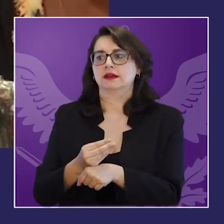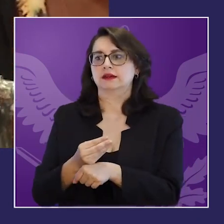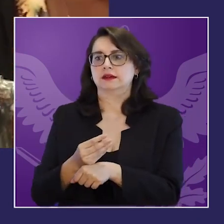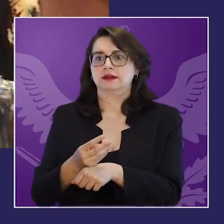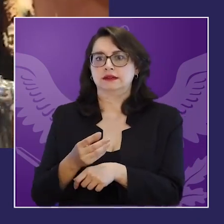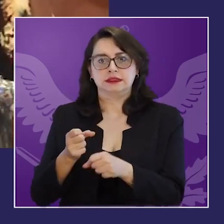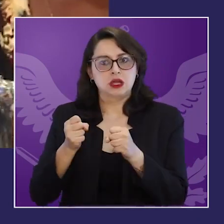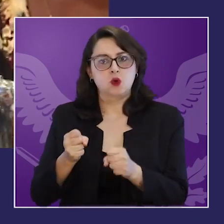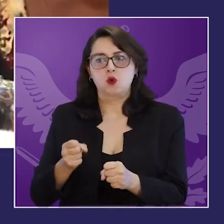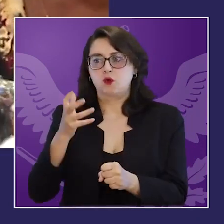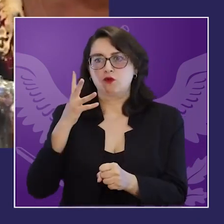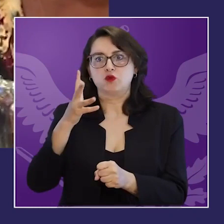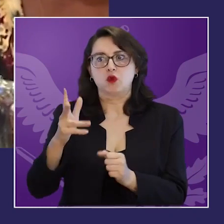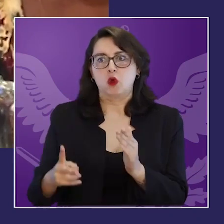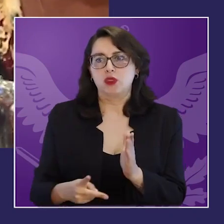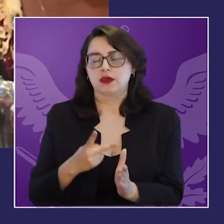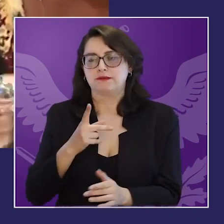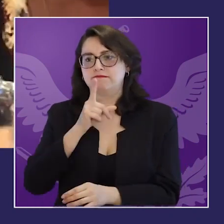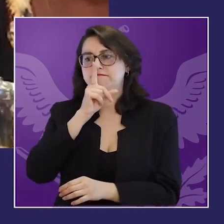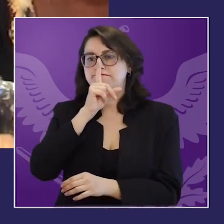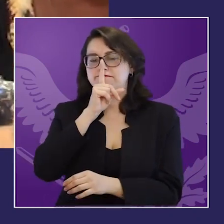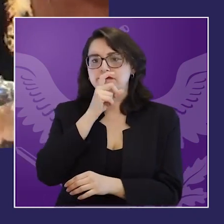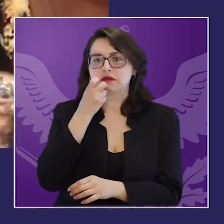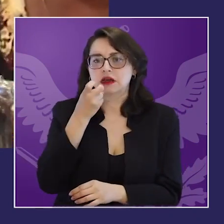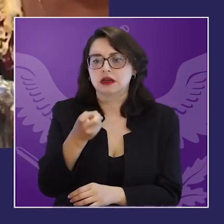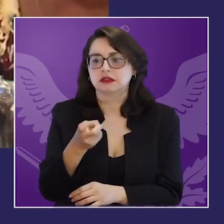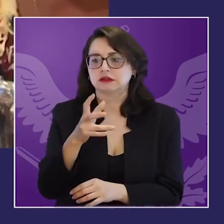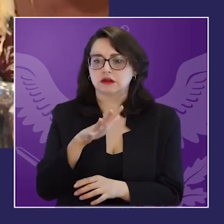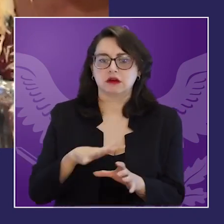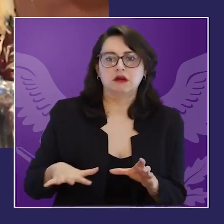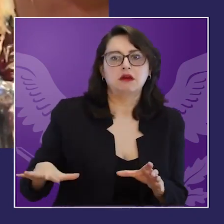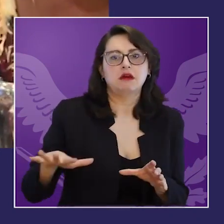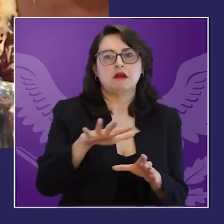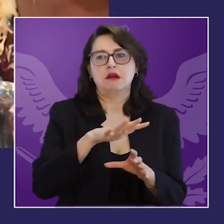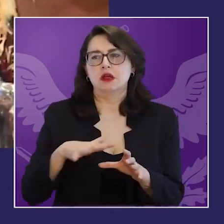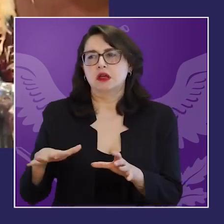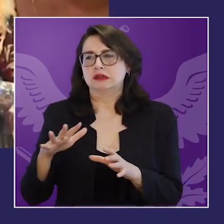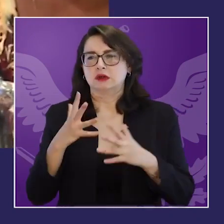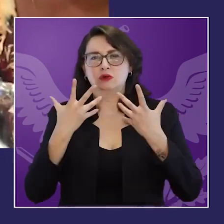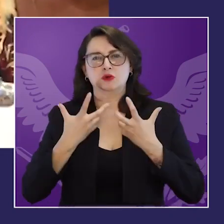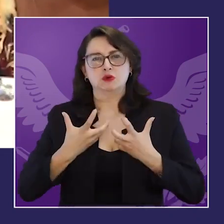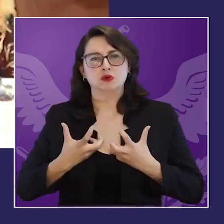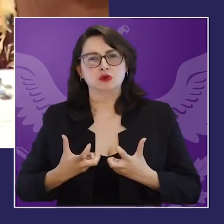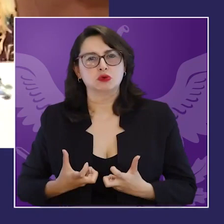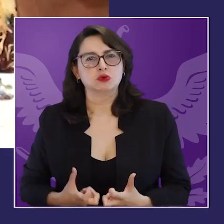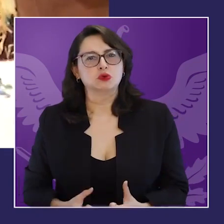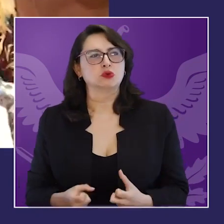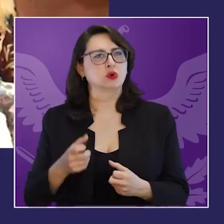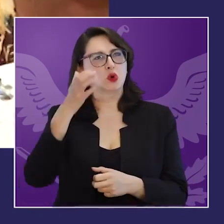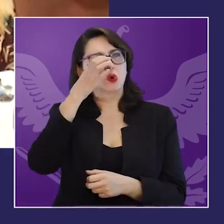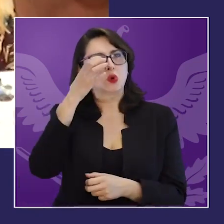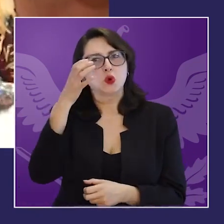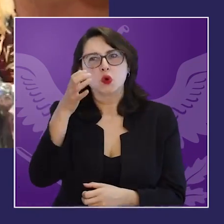cómo sanamos con esa reparación y con esas medidas de no repetición también esos espacios colectivos que